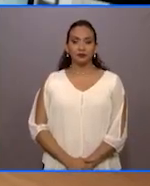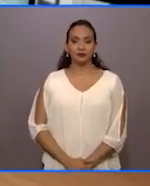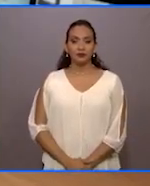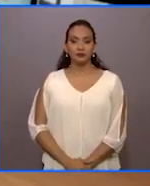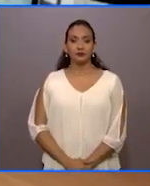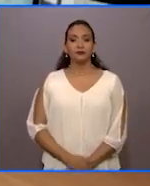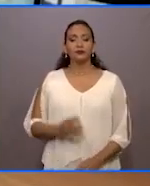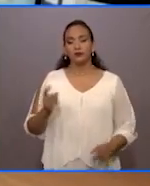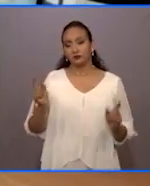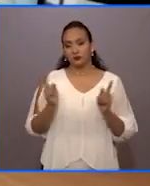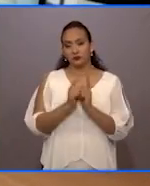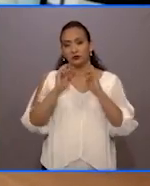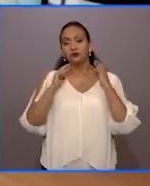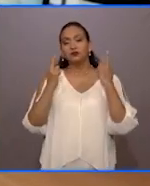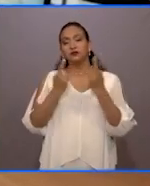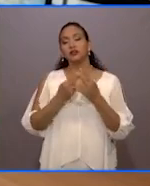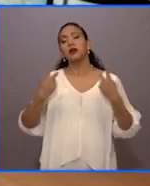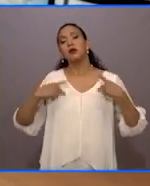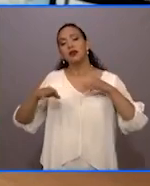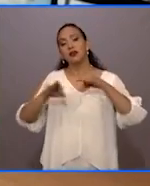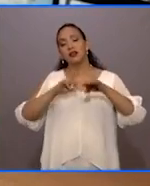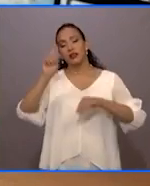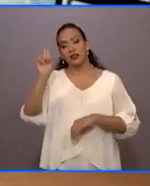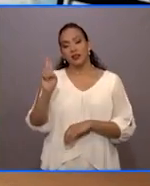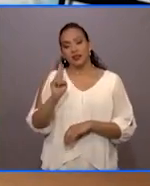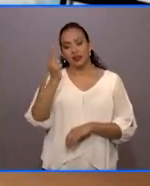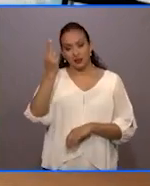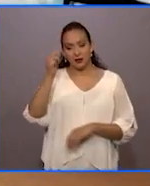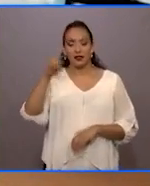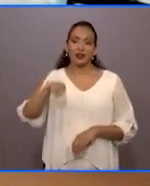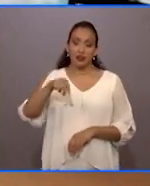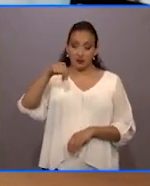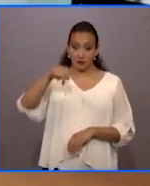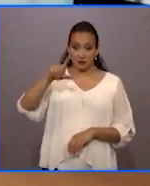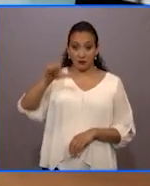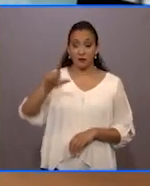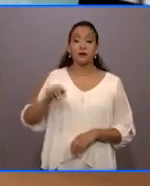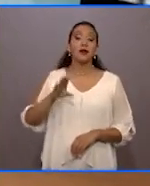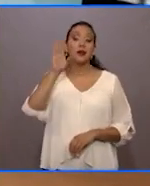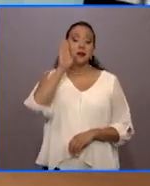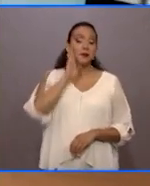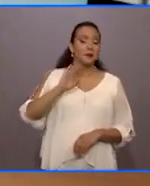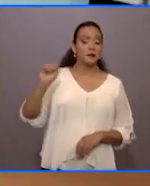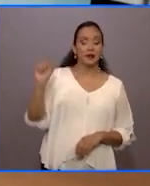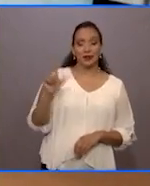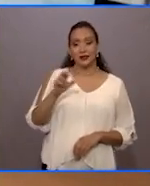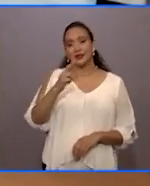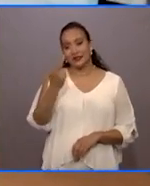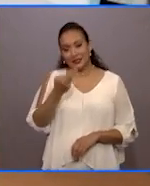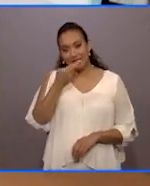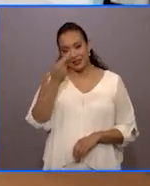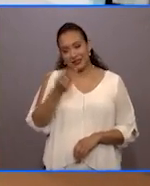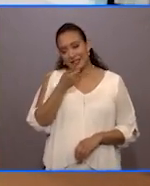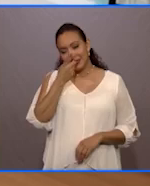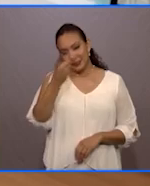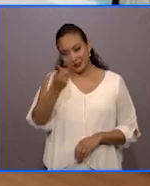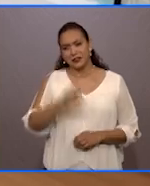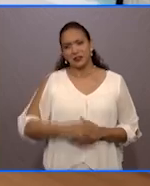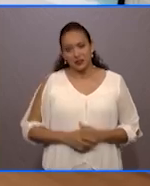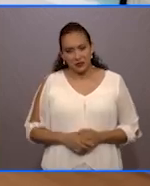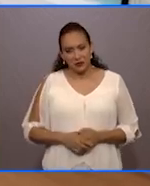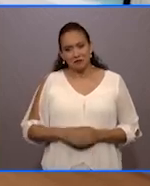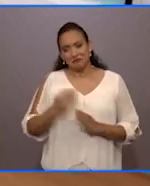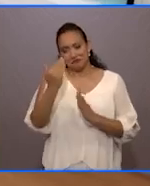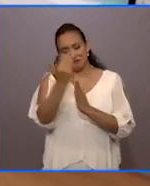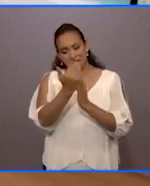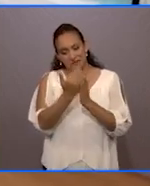Y durante un encuentro organizado por trabajadores de la Universidad Autónoma de Nuevo León, la ministra Ana Margarita Ríos Farjat explicó algunos